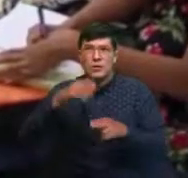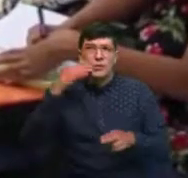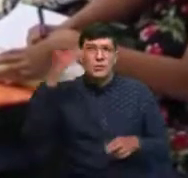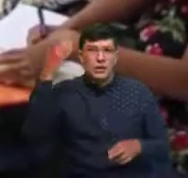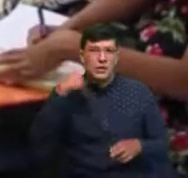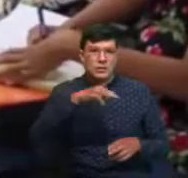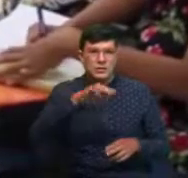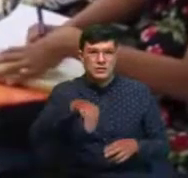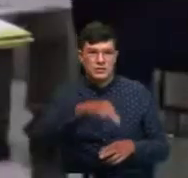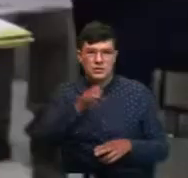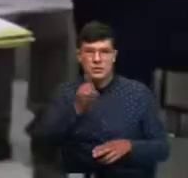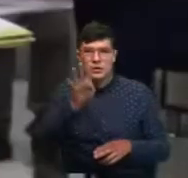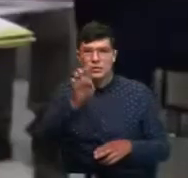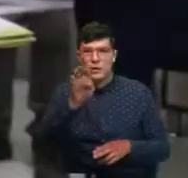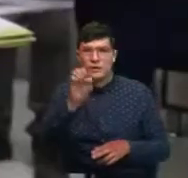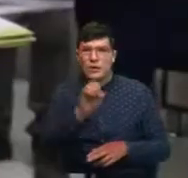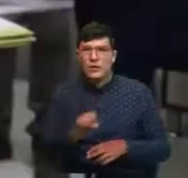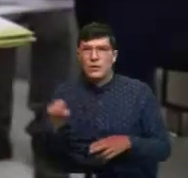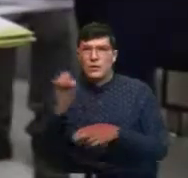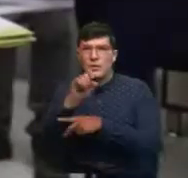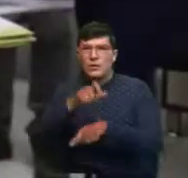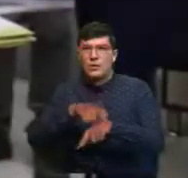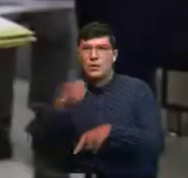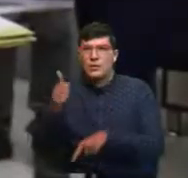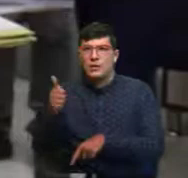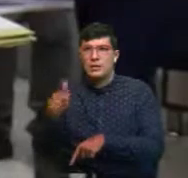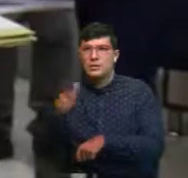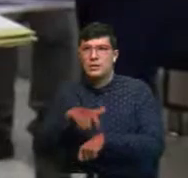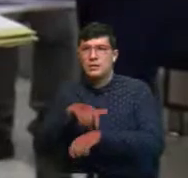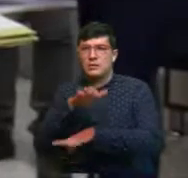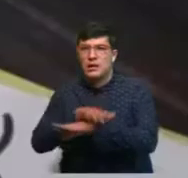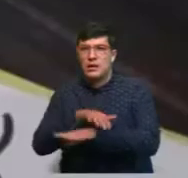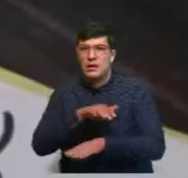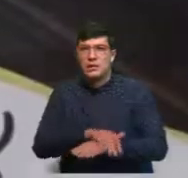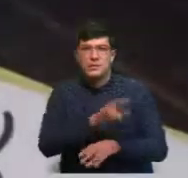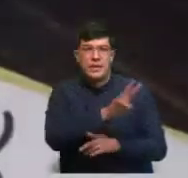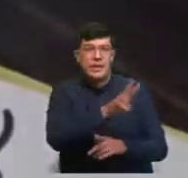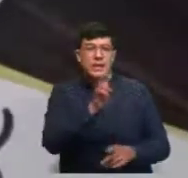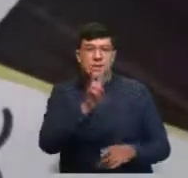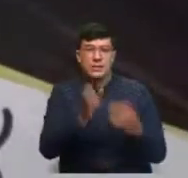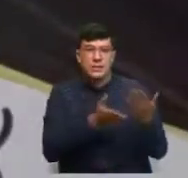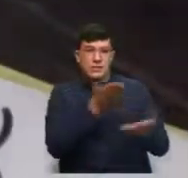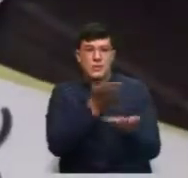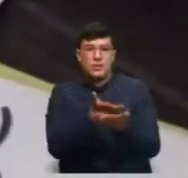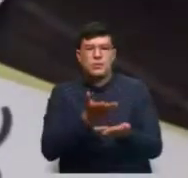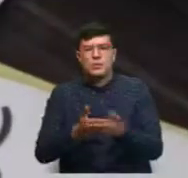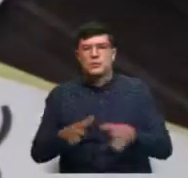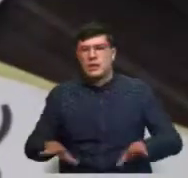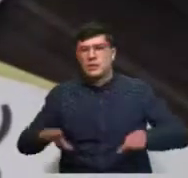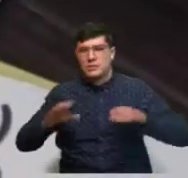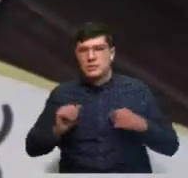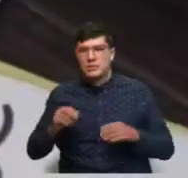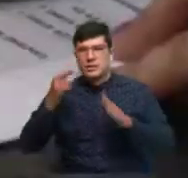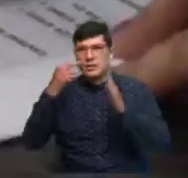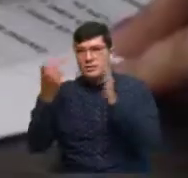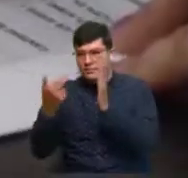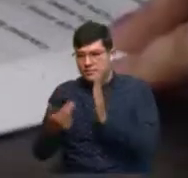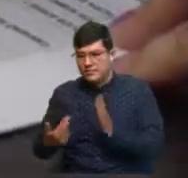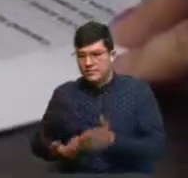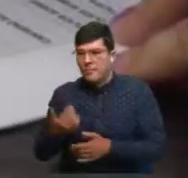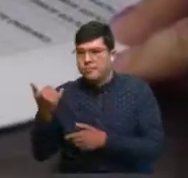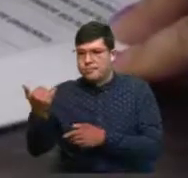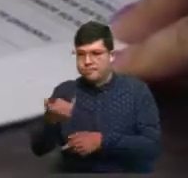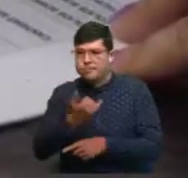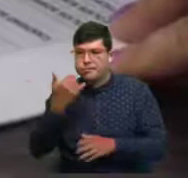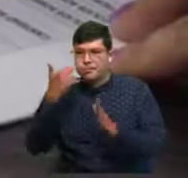miércoles 9 de octubre a las 10 de la tarde. Llegaron 27 propuestas que fueron recibidas y verificadas en